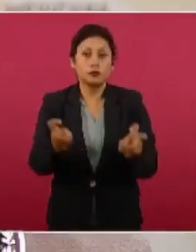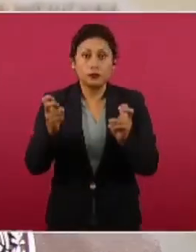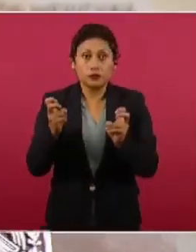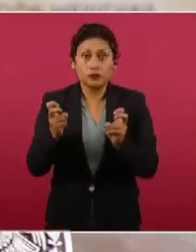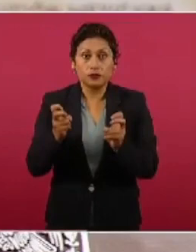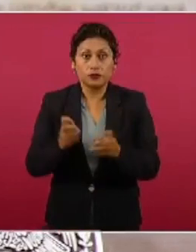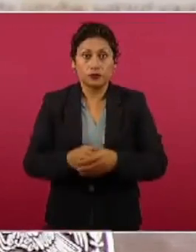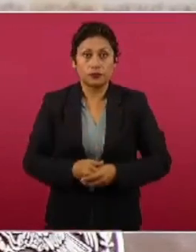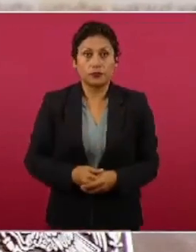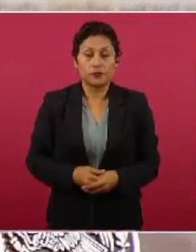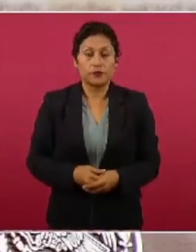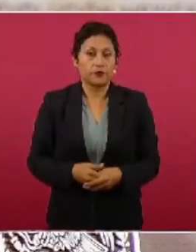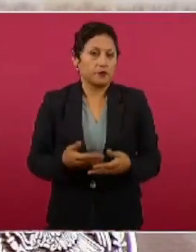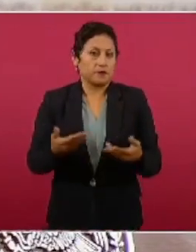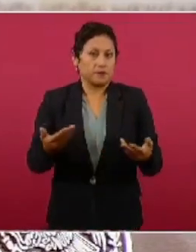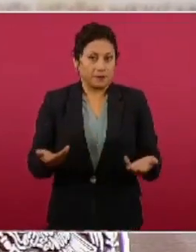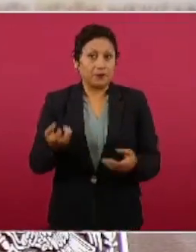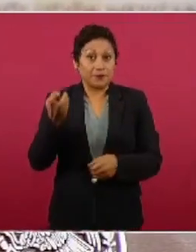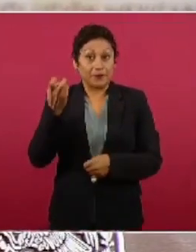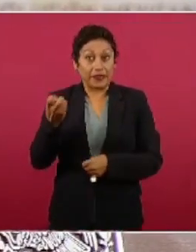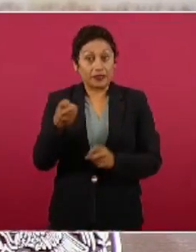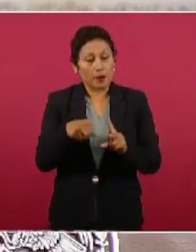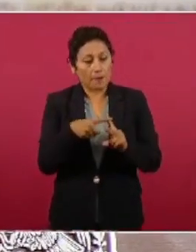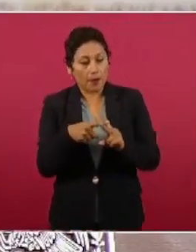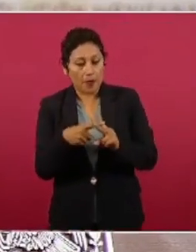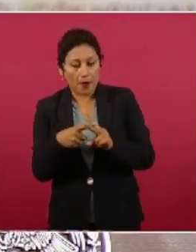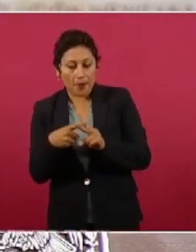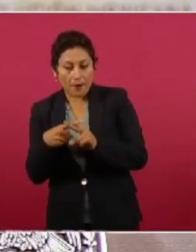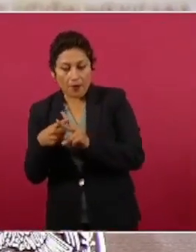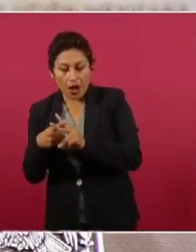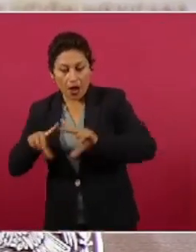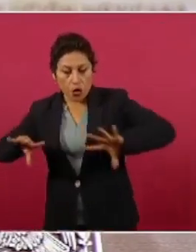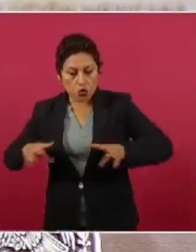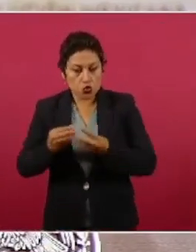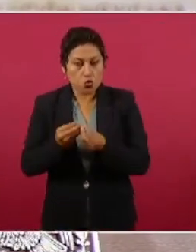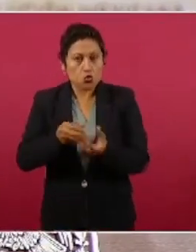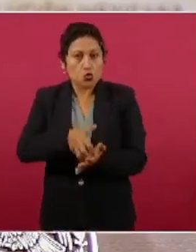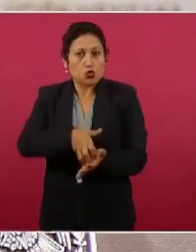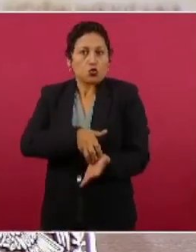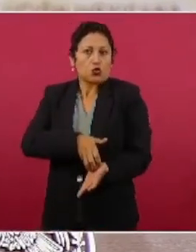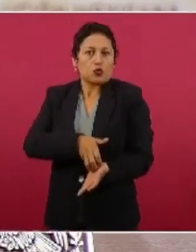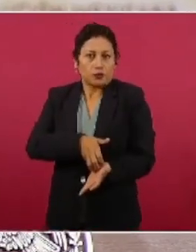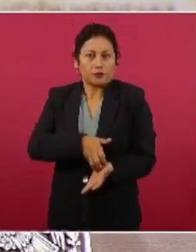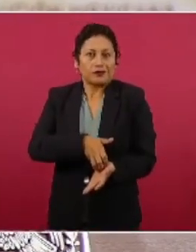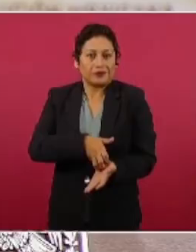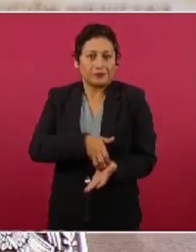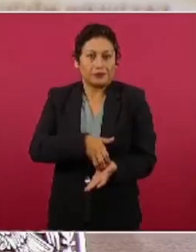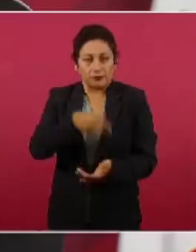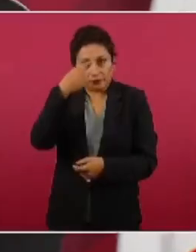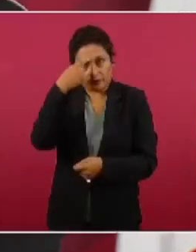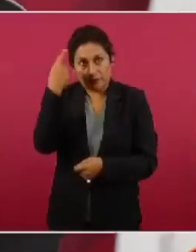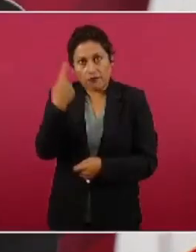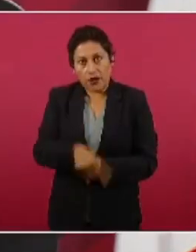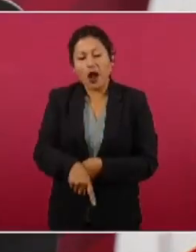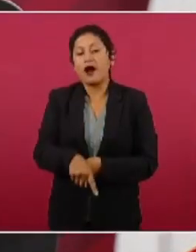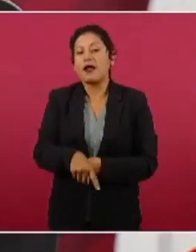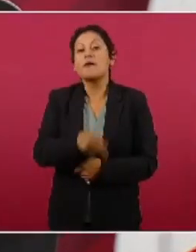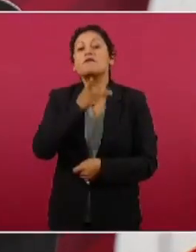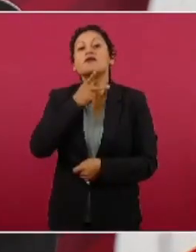¿Cuánto nos hemos ahorrado combatiendo el huachicol?